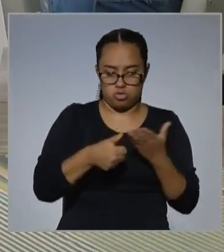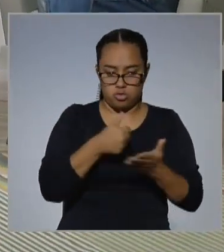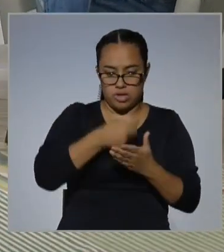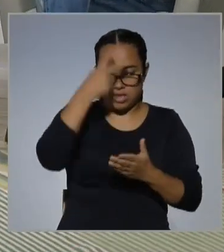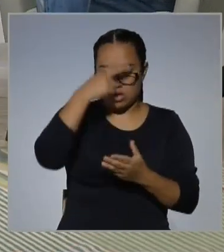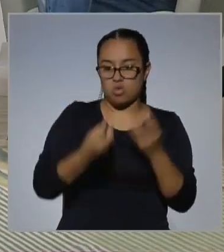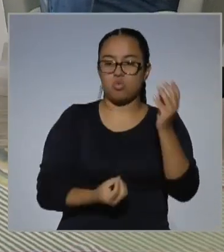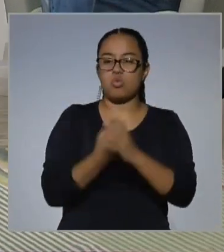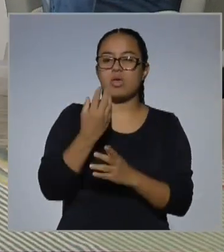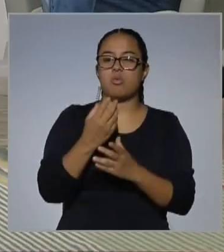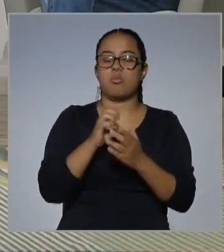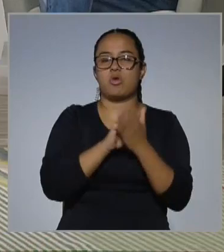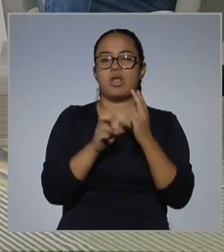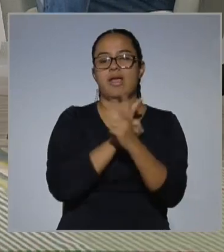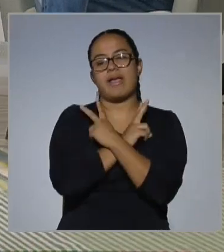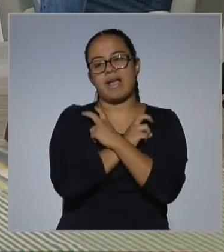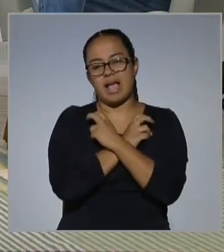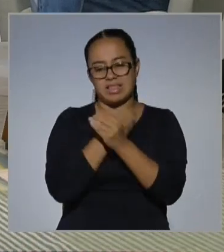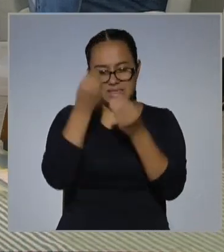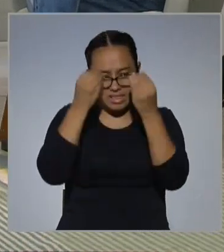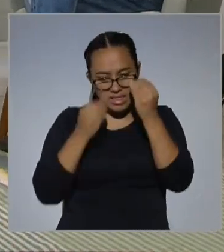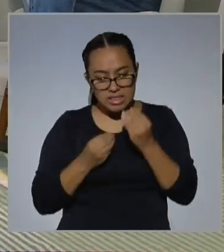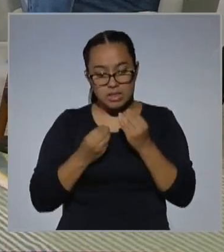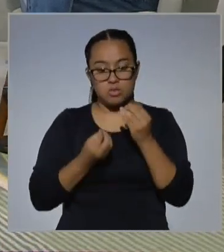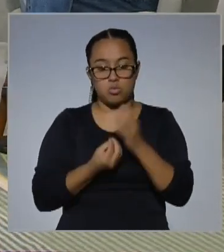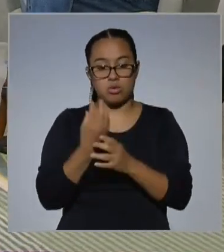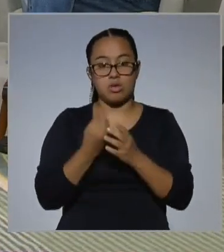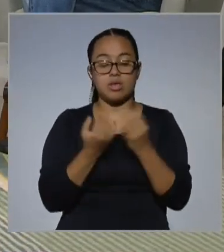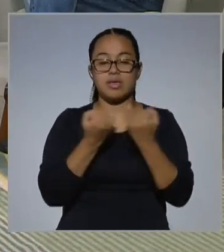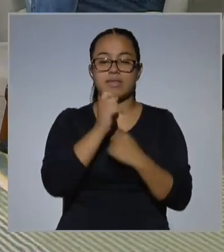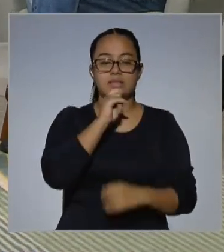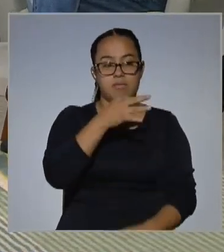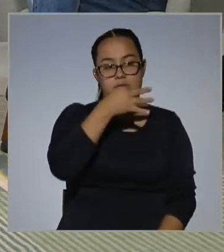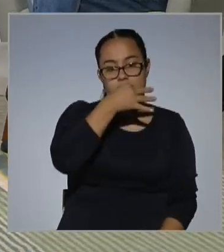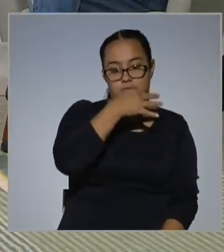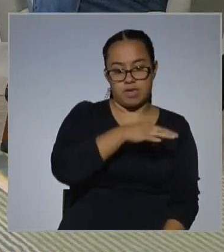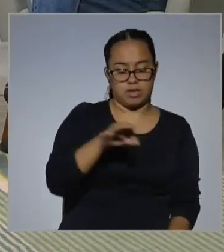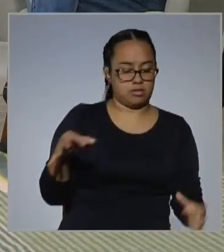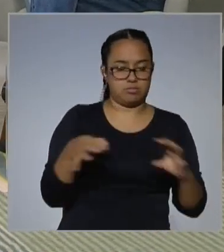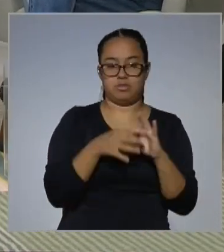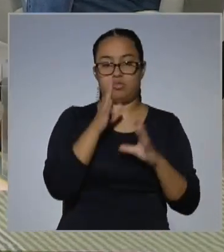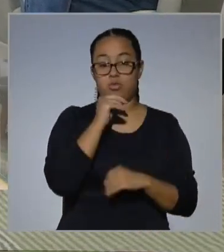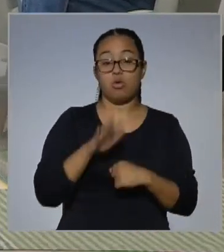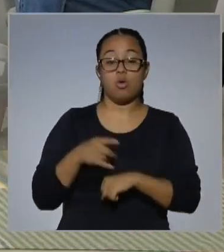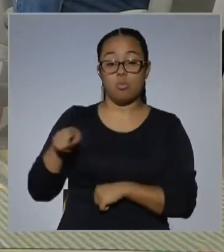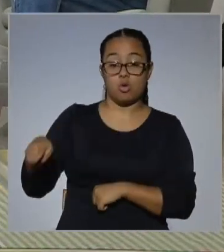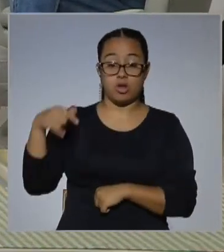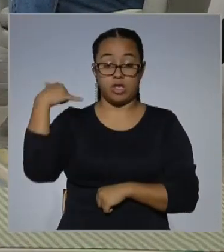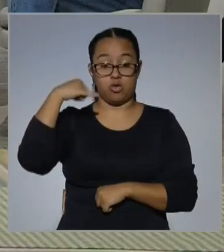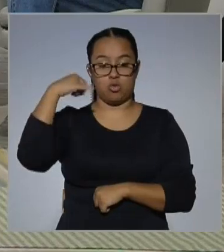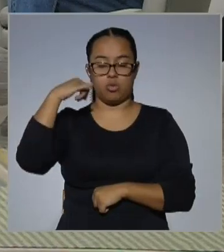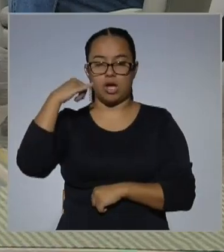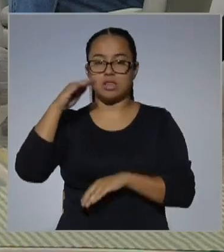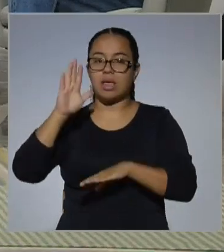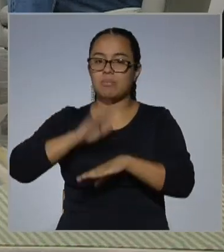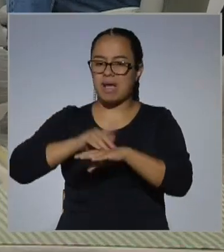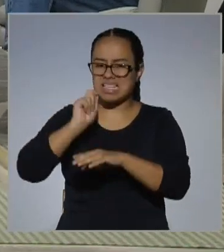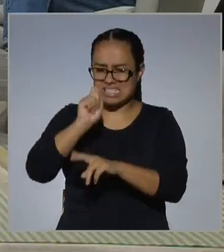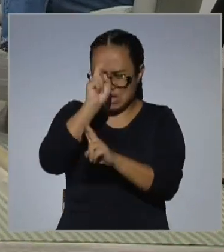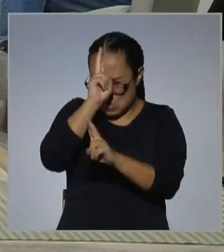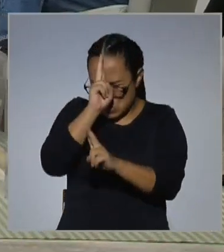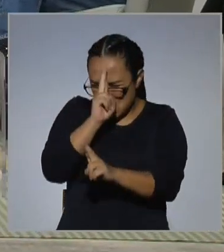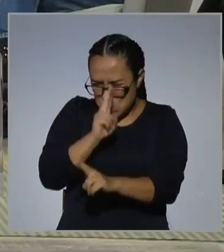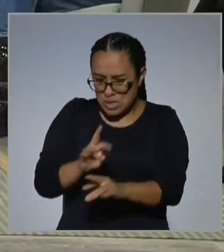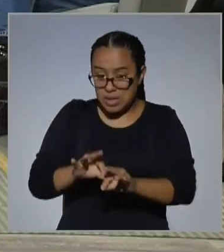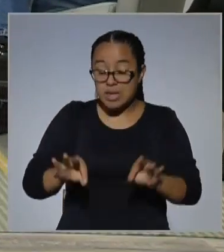muy fuerte, como las catrinas, etcétera, etcétera, y la parte festiva, porque en Yucatán es muchísimo más solemne. Además,